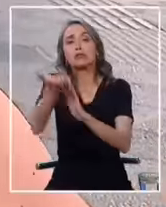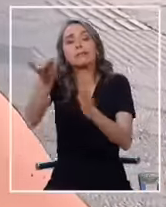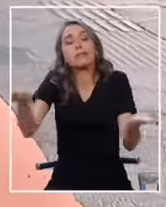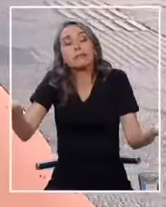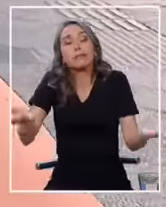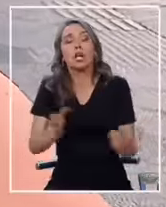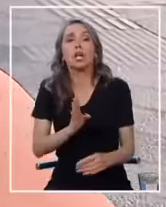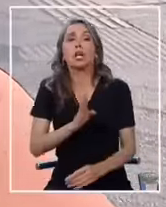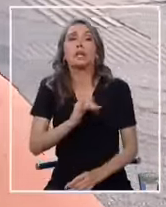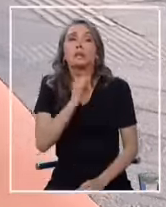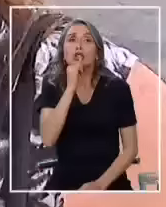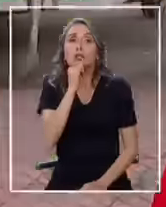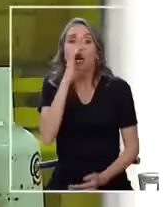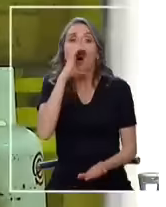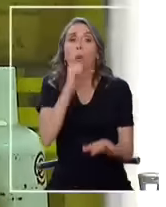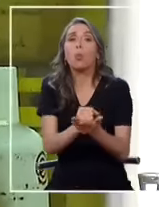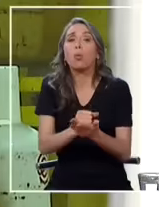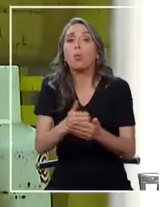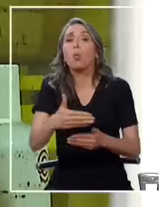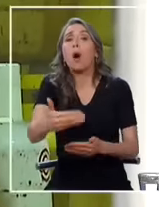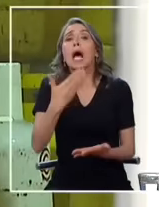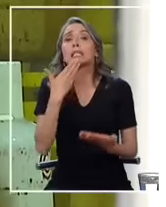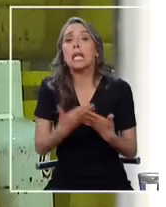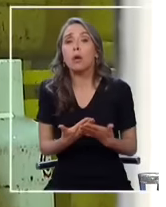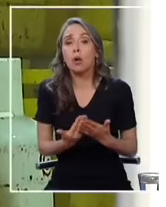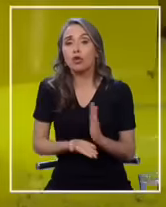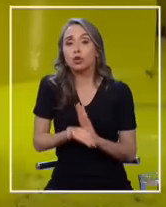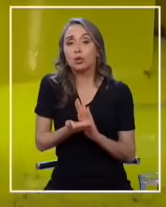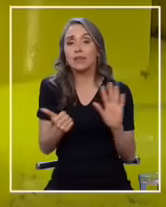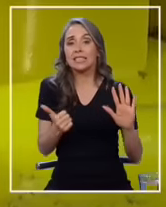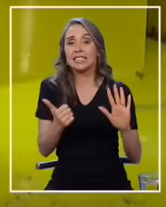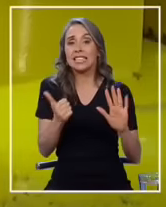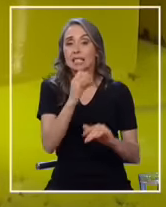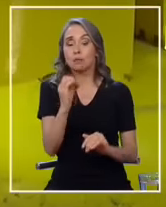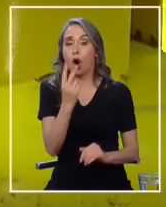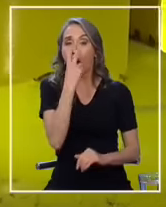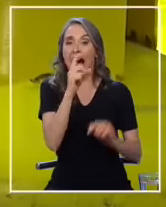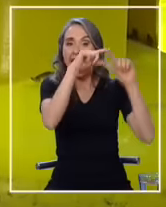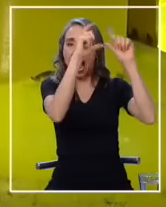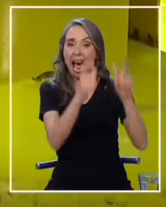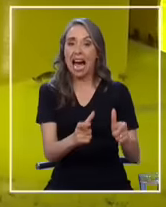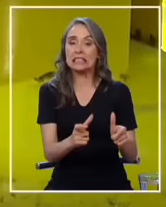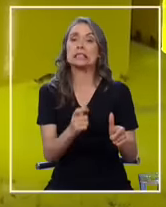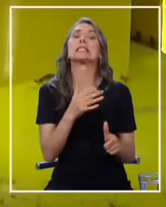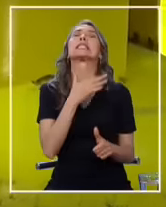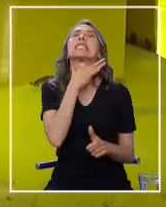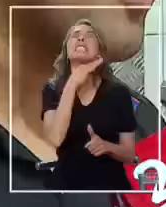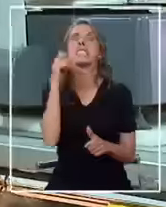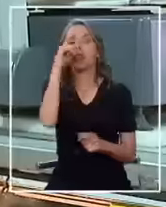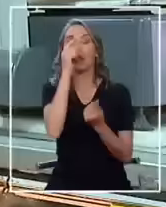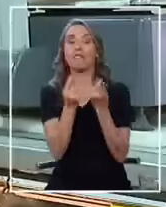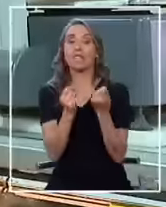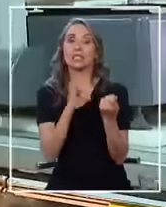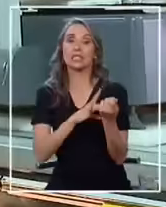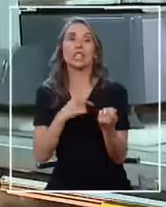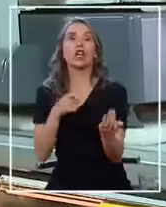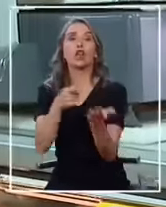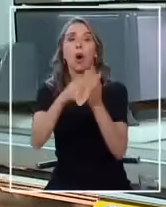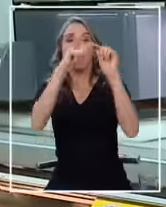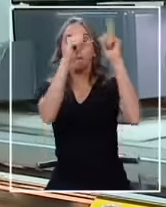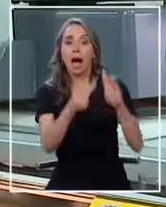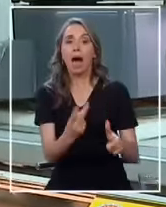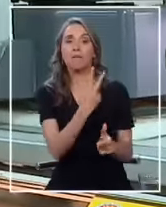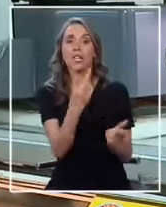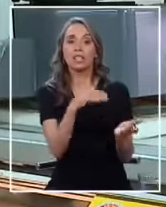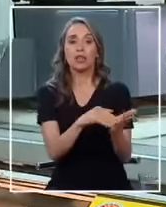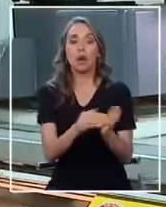sé hasta cuándo podremos aguantar. El alza del 6% al gas licuado también complica a los chilenos. Yo lo compraba en 22 y